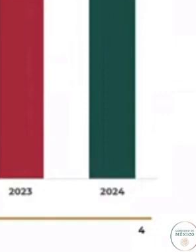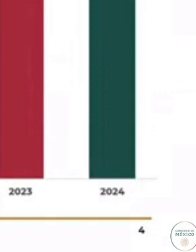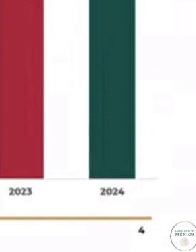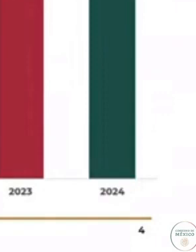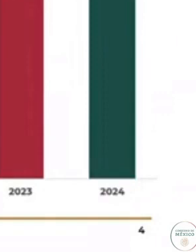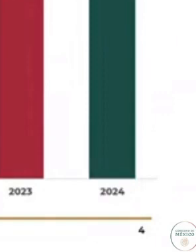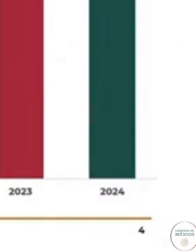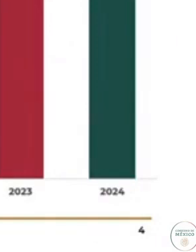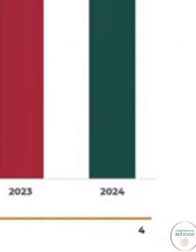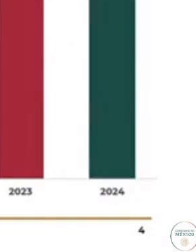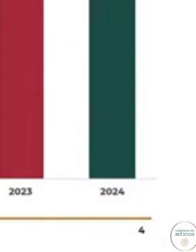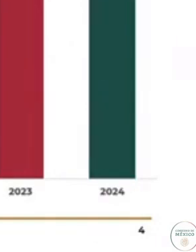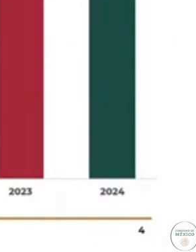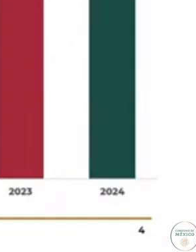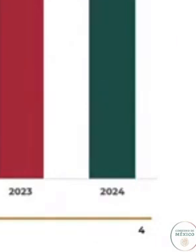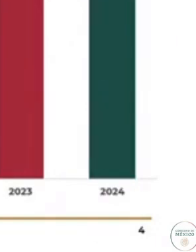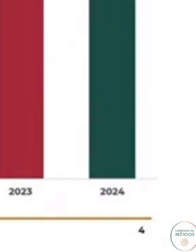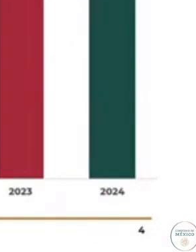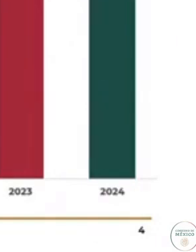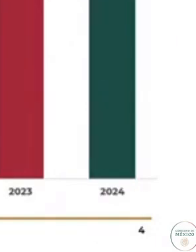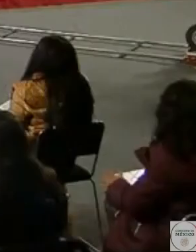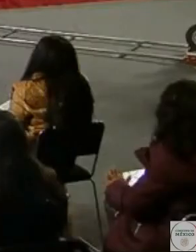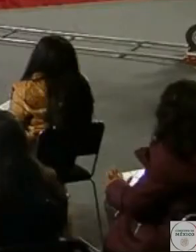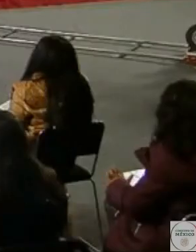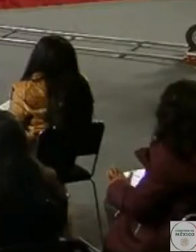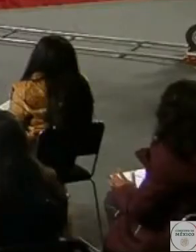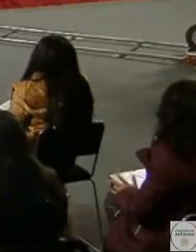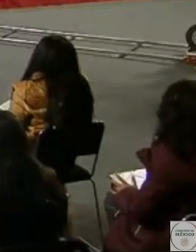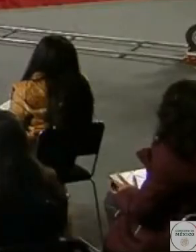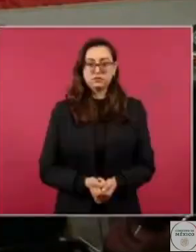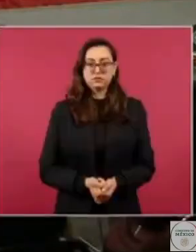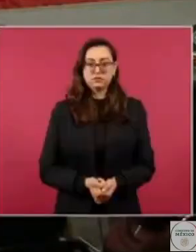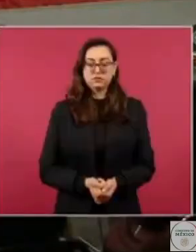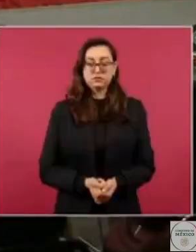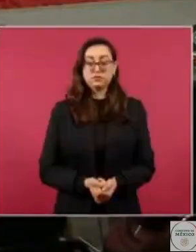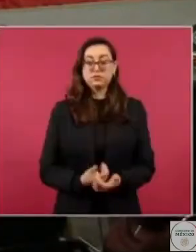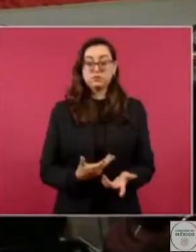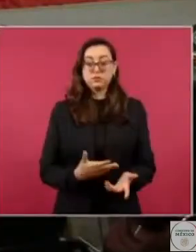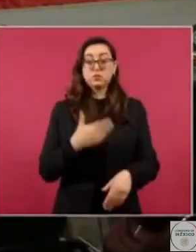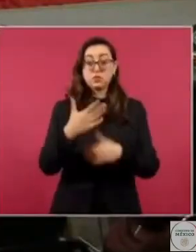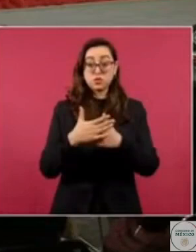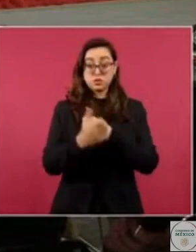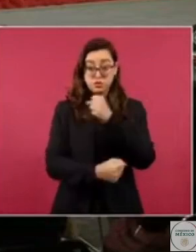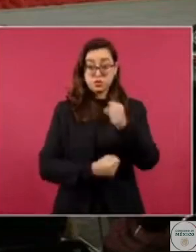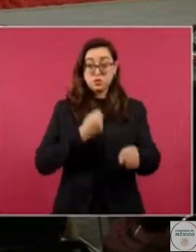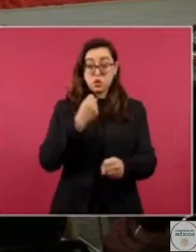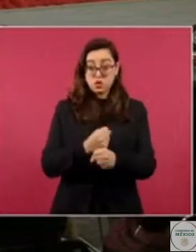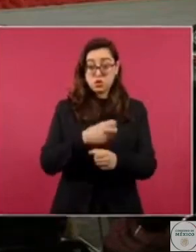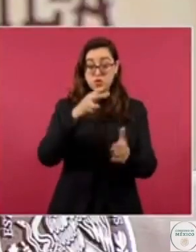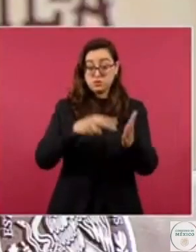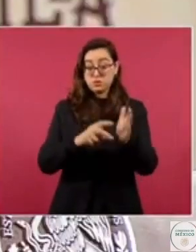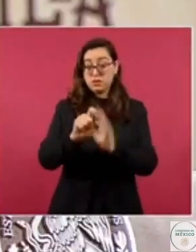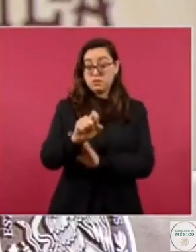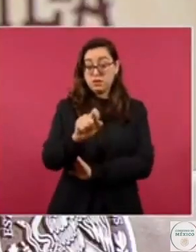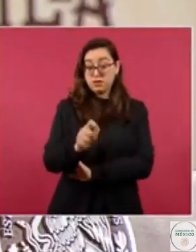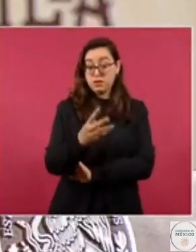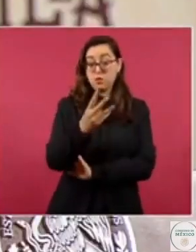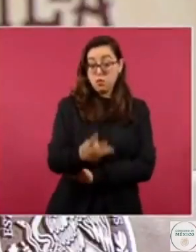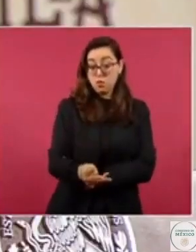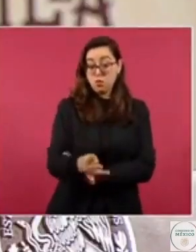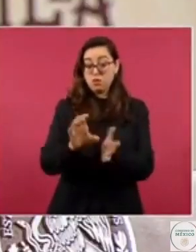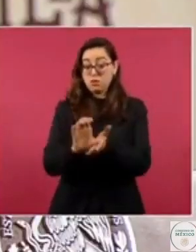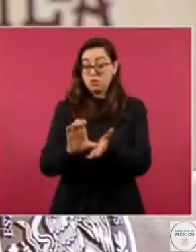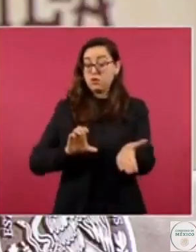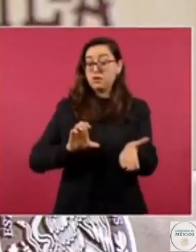manera que para el 2024 llegaremos aproximadamente a seis mil pesos. Pero en este año, 2023,